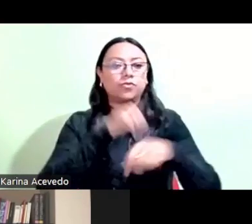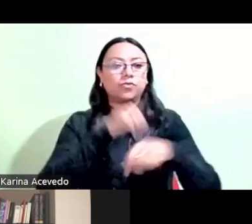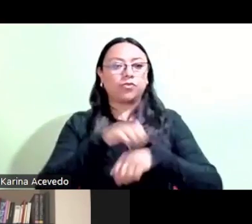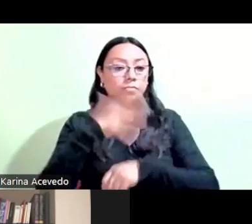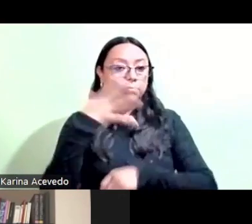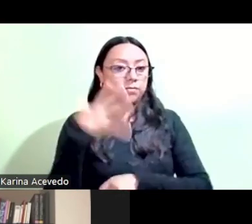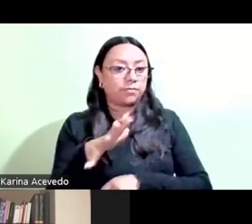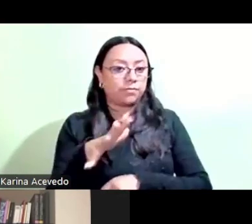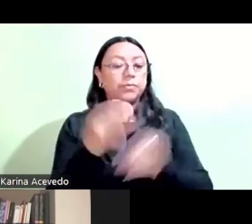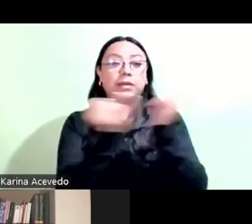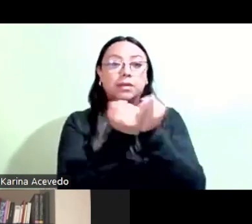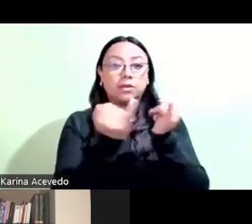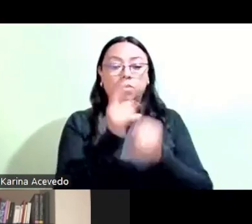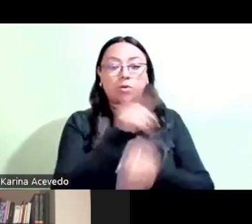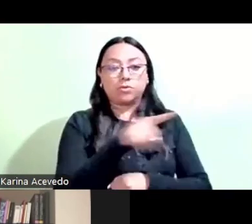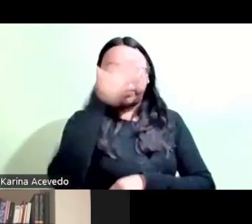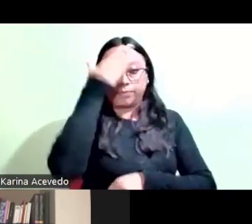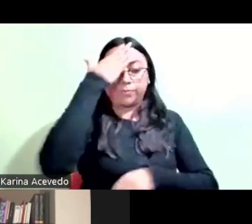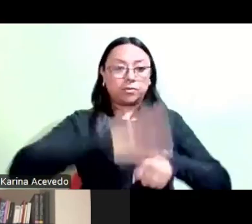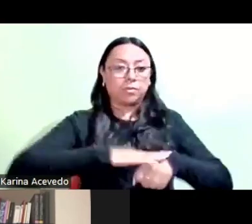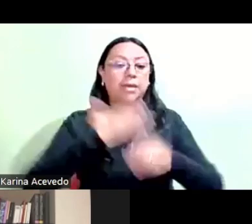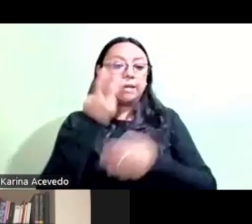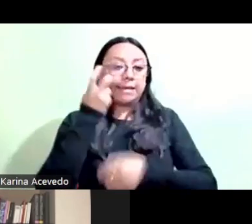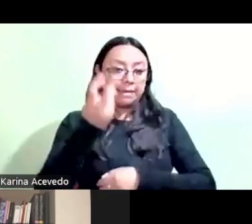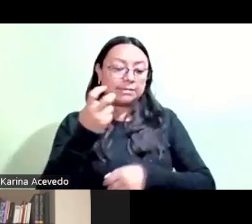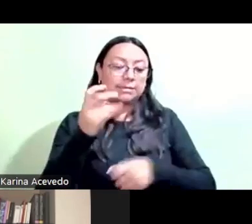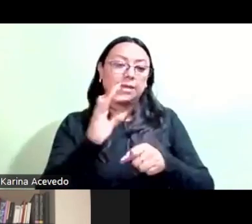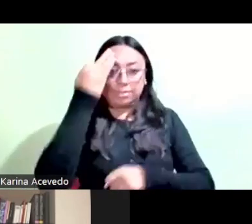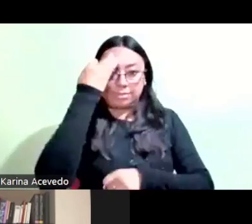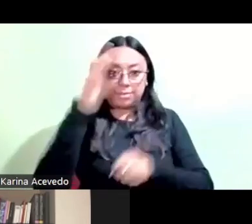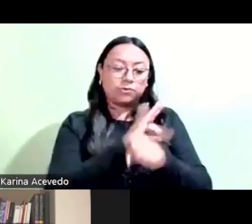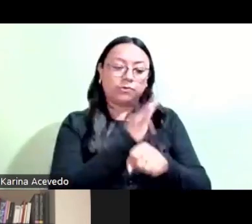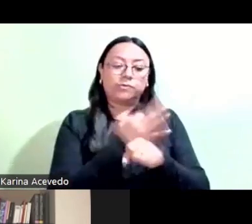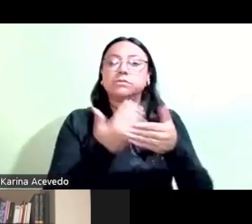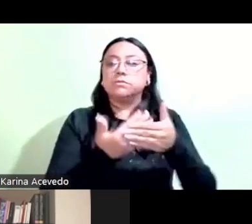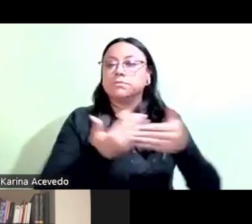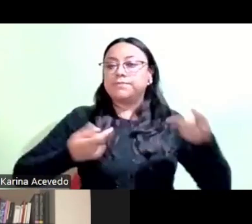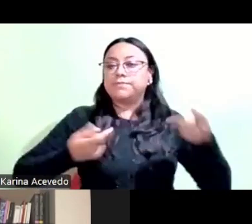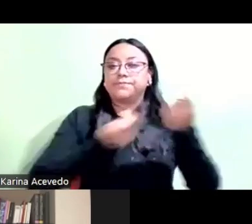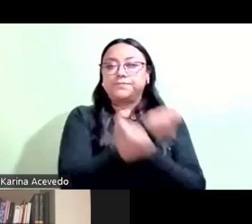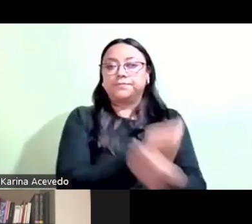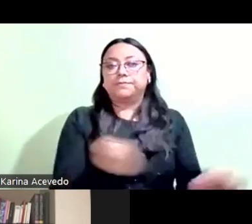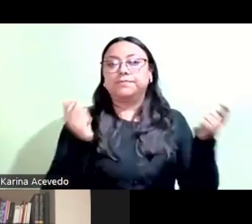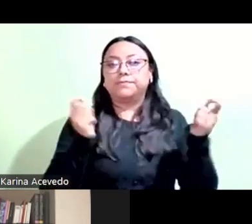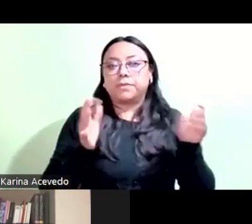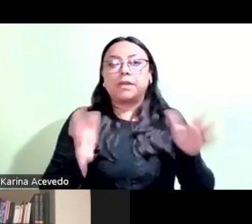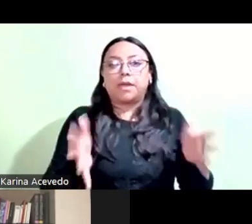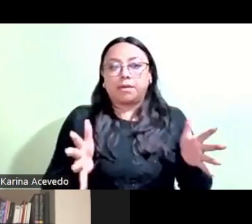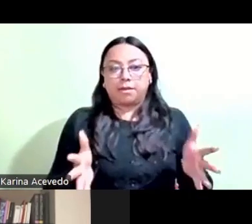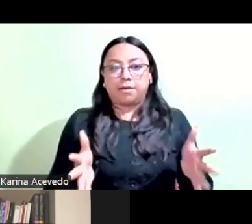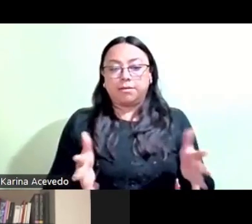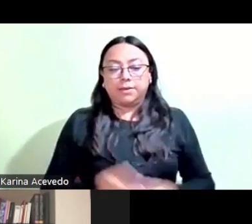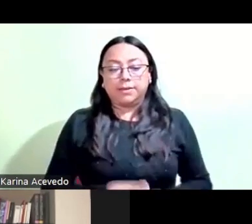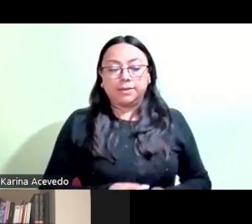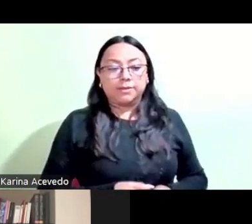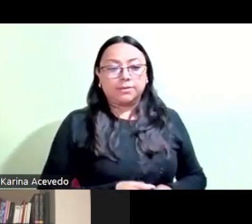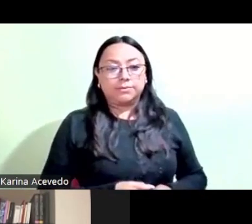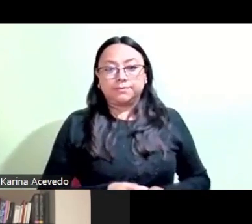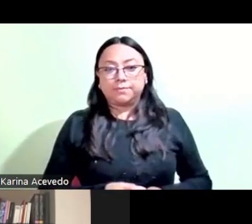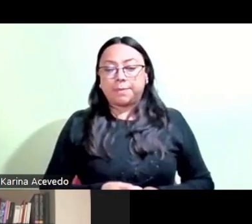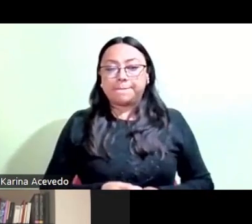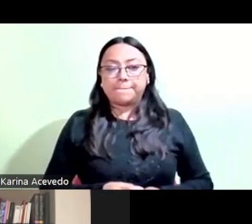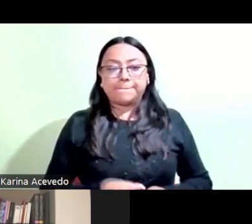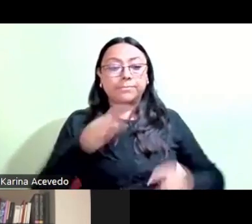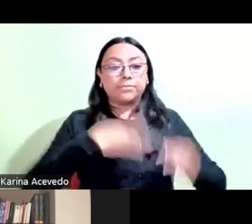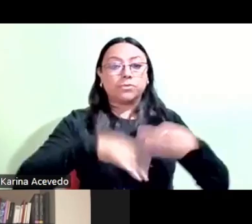igualmente tomando en consideración que la misma fue distribuida con antelación en los documentos relativos a esta sesión, mismos que